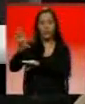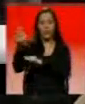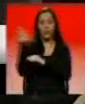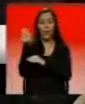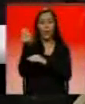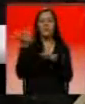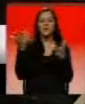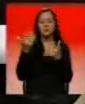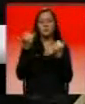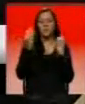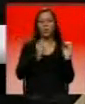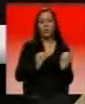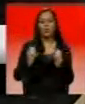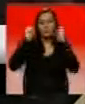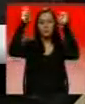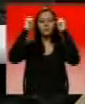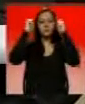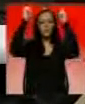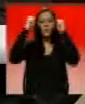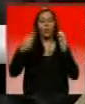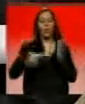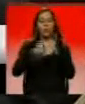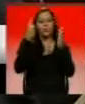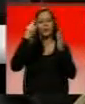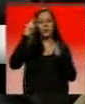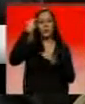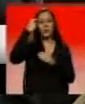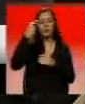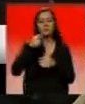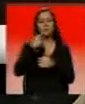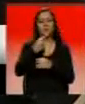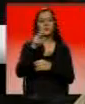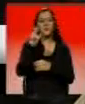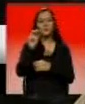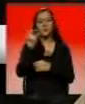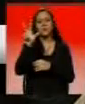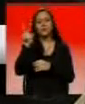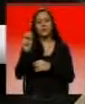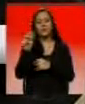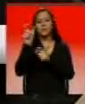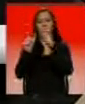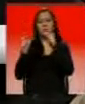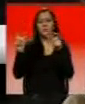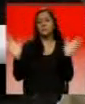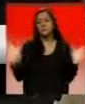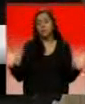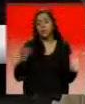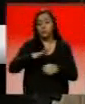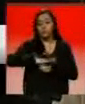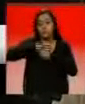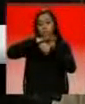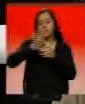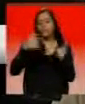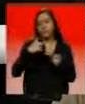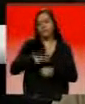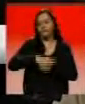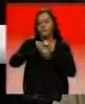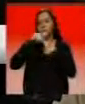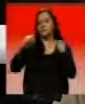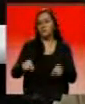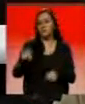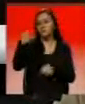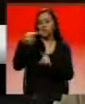plata está organizando las manifestaciones y a la que le asisten 20, 30 personas. Ese es el malestar. Yo